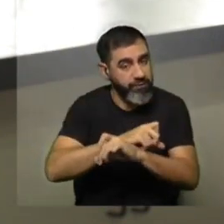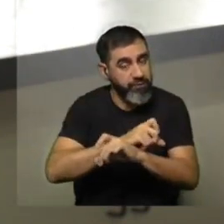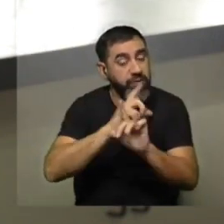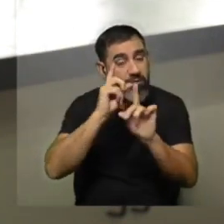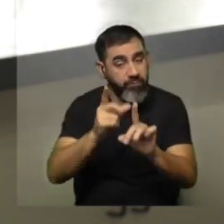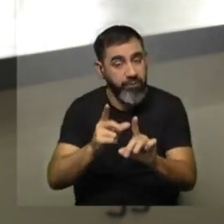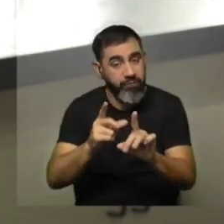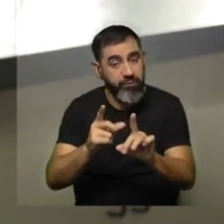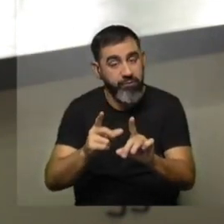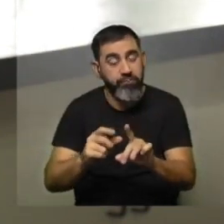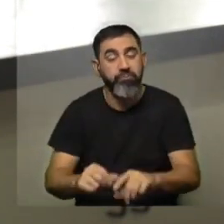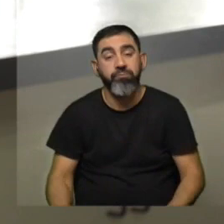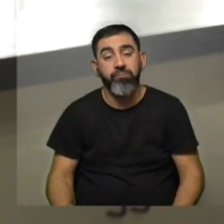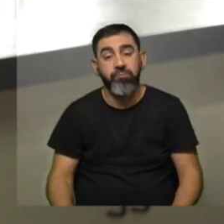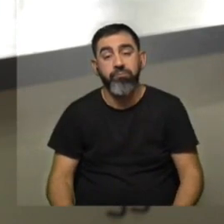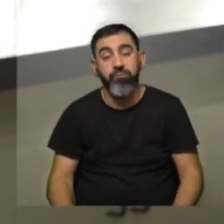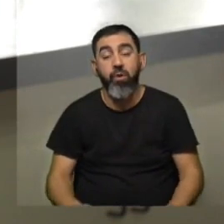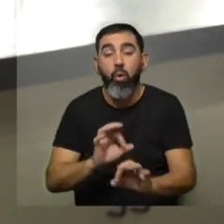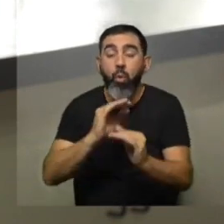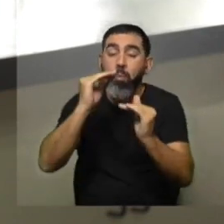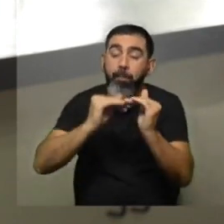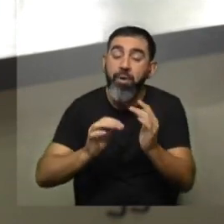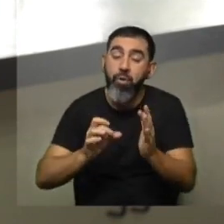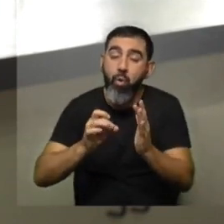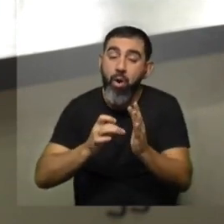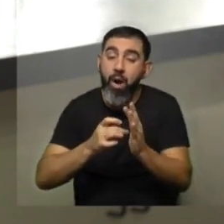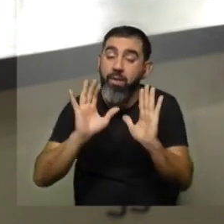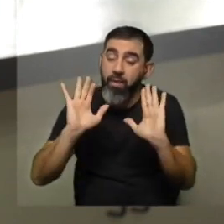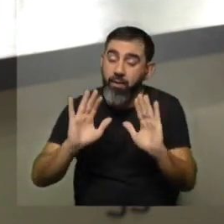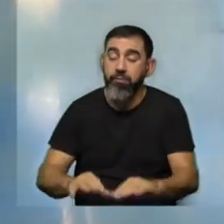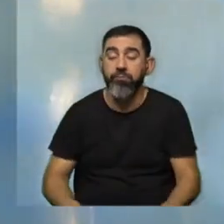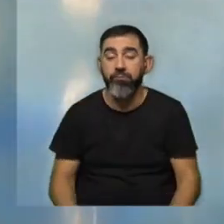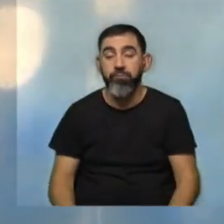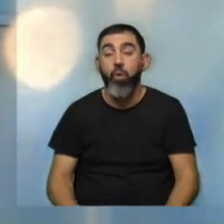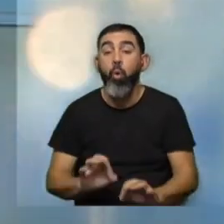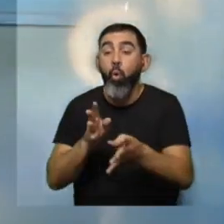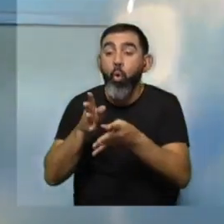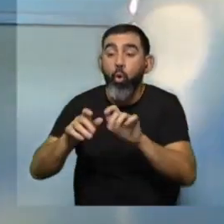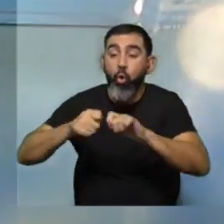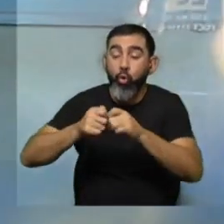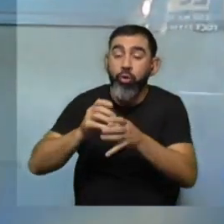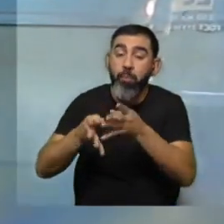producir tal vez no va a ser buena o tal vez se van a deteriorar o dañar esos equipos.